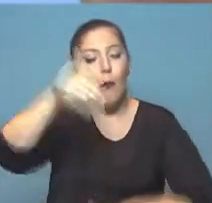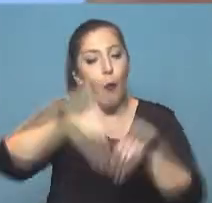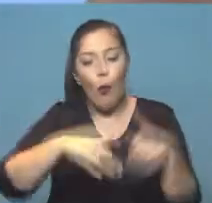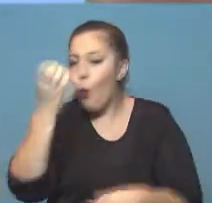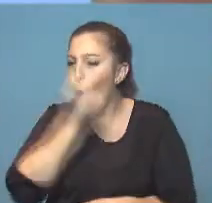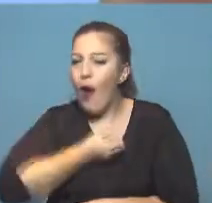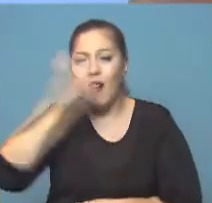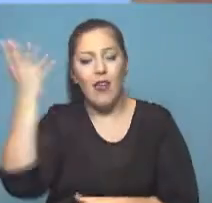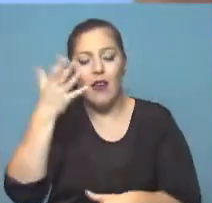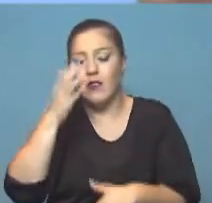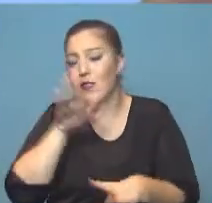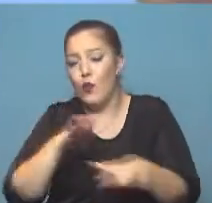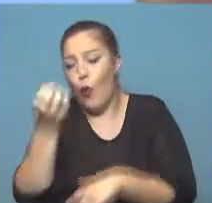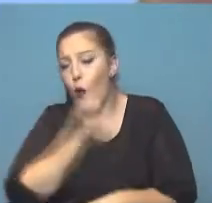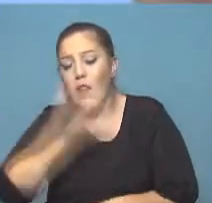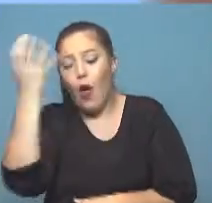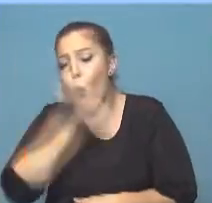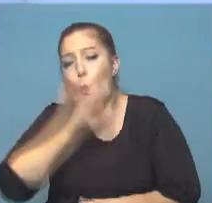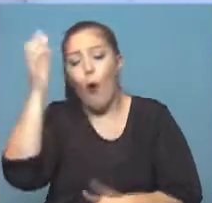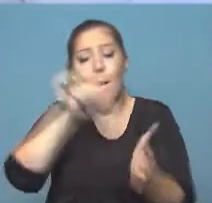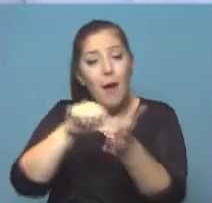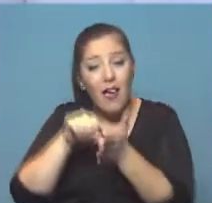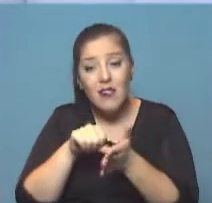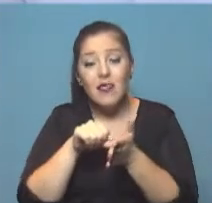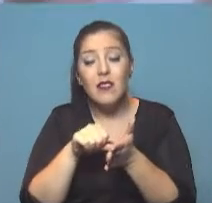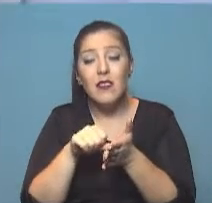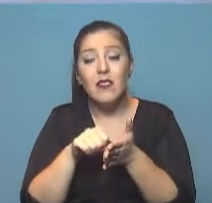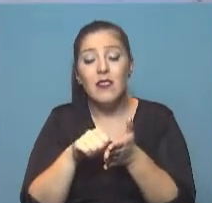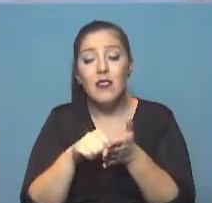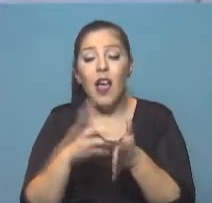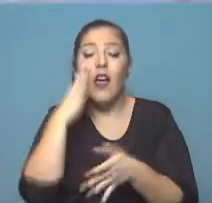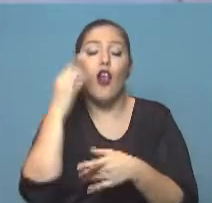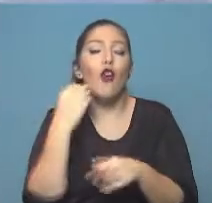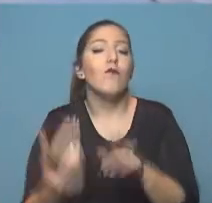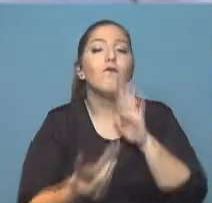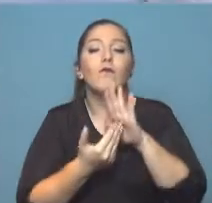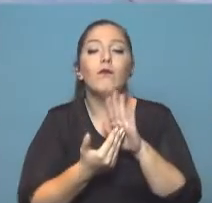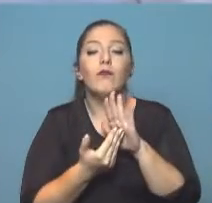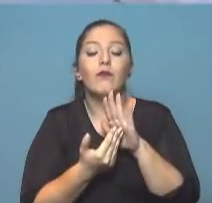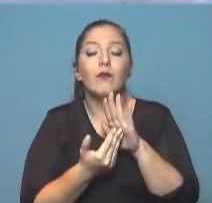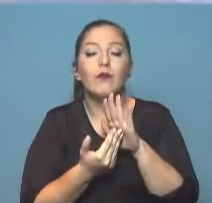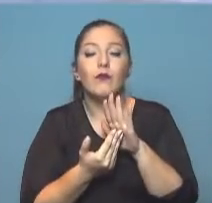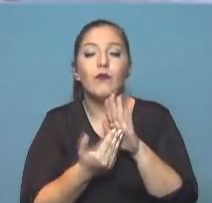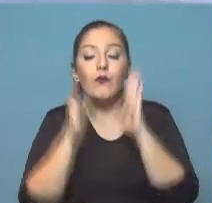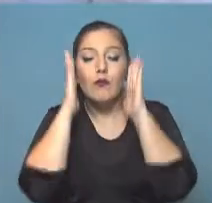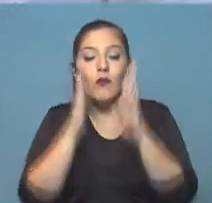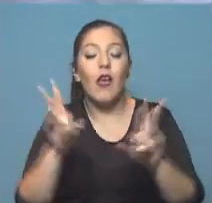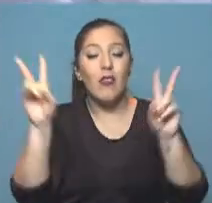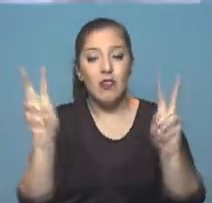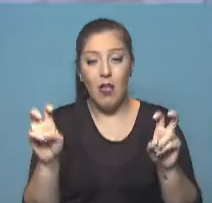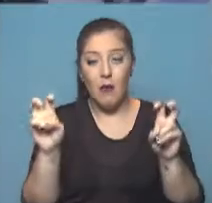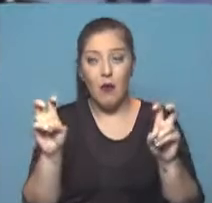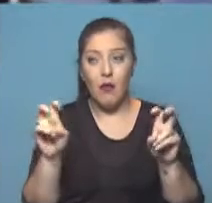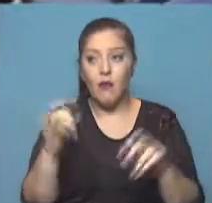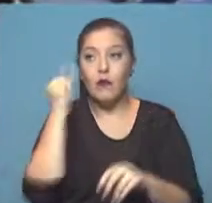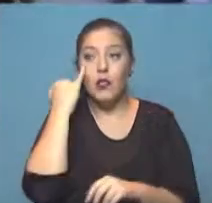plebiscito, en cualquier condición, en cualquier país, tiene un elemento muy distintivo. Está orientado por el tema y